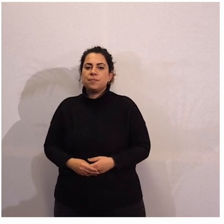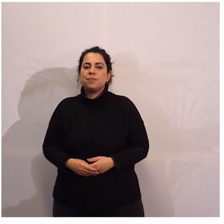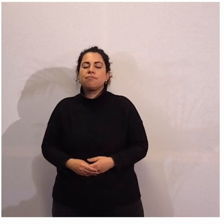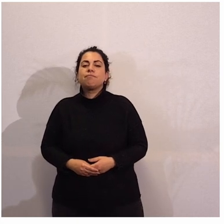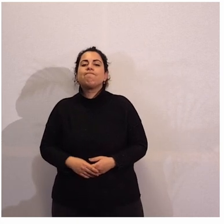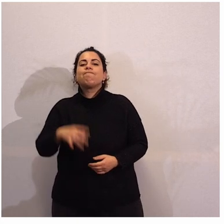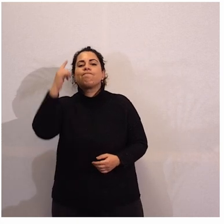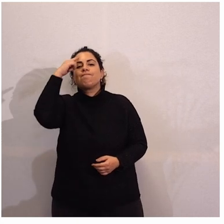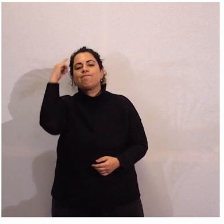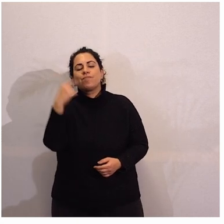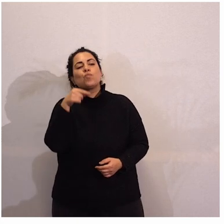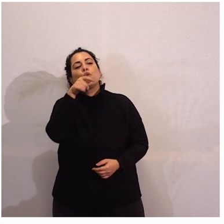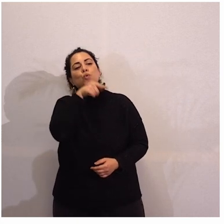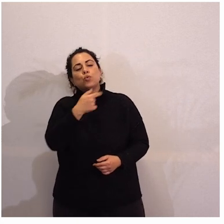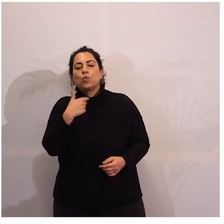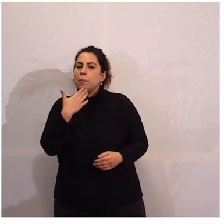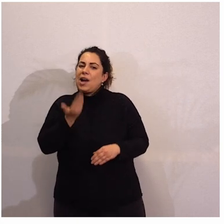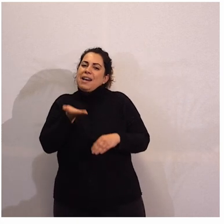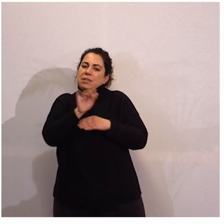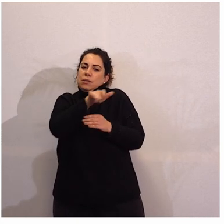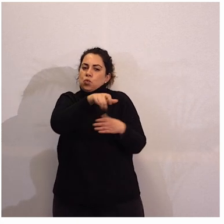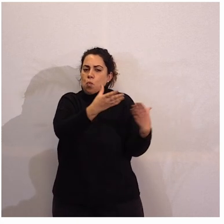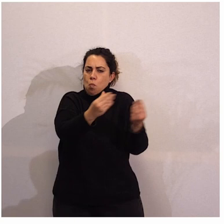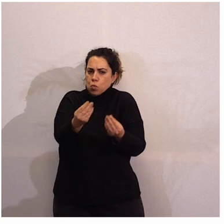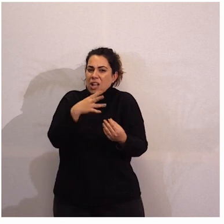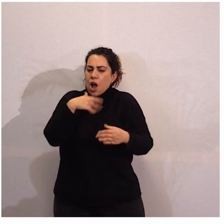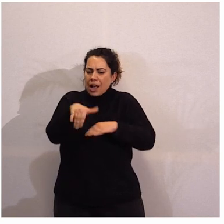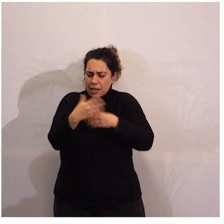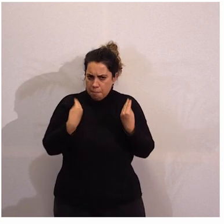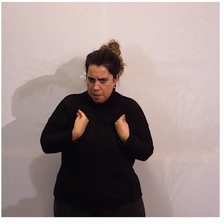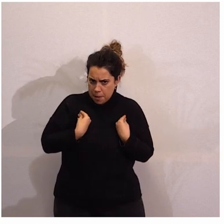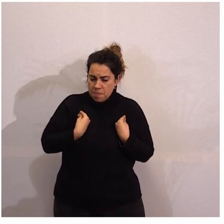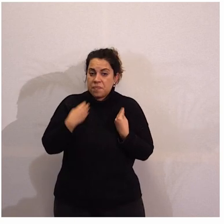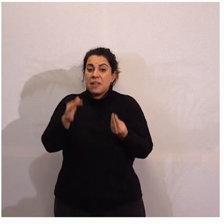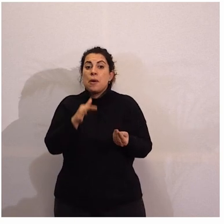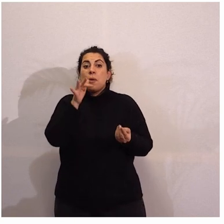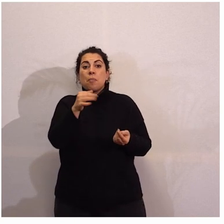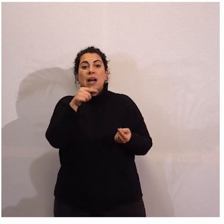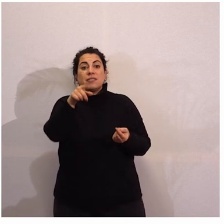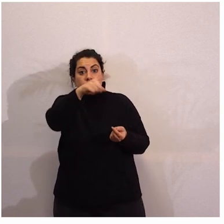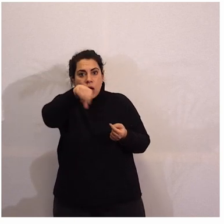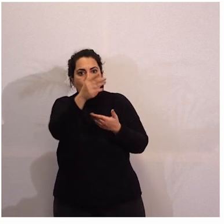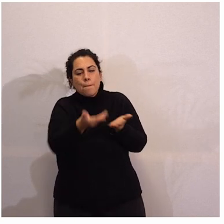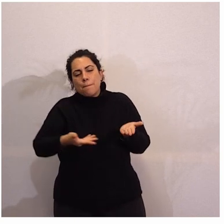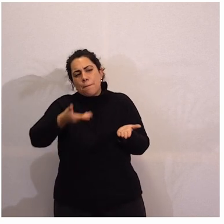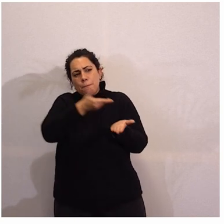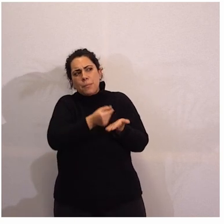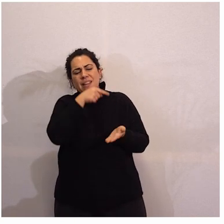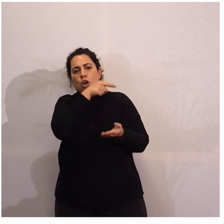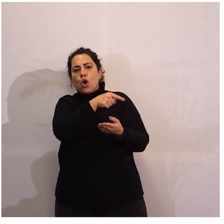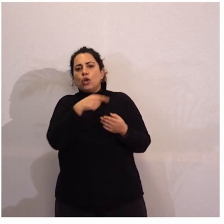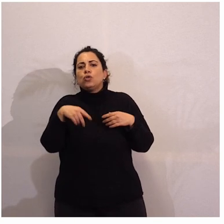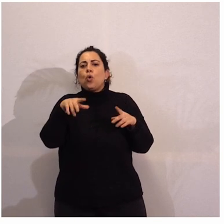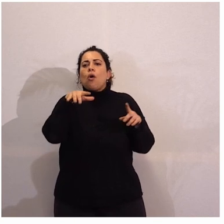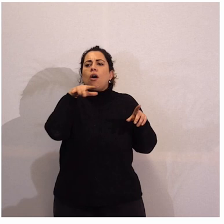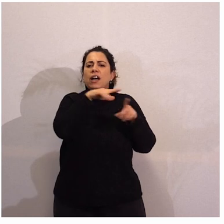que tú haces de representante de muchas personas que se encuentran viviendo en la calle y que te han pedido que participes en muchos